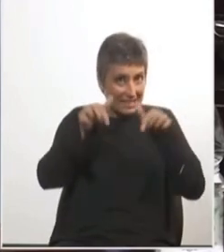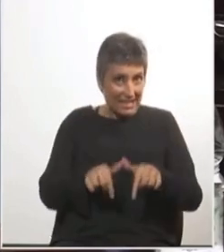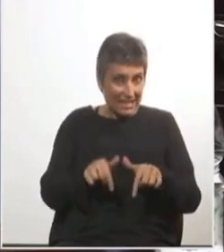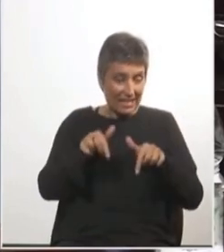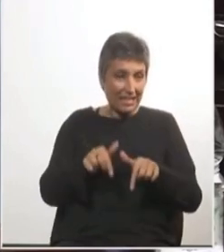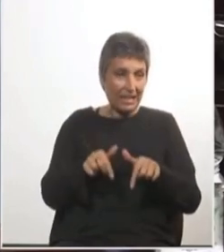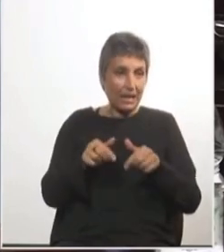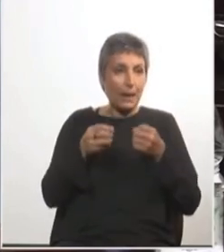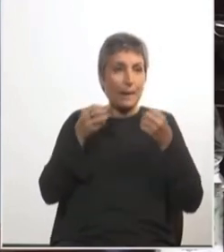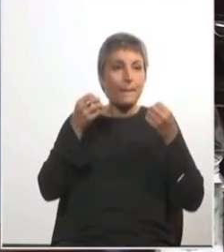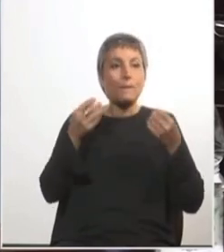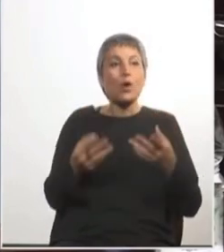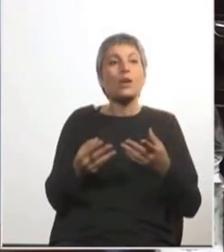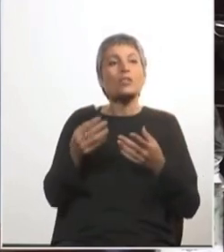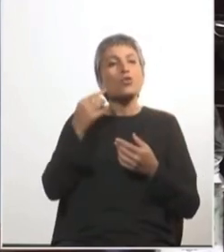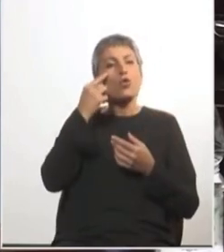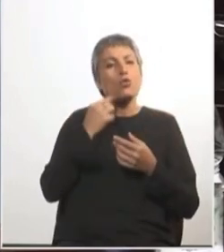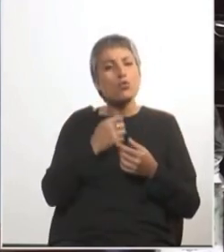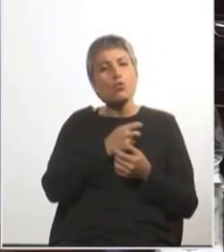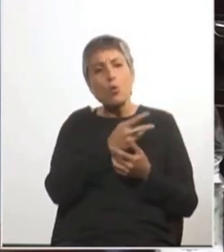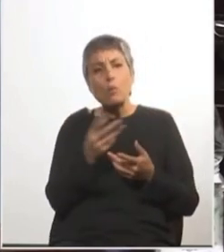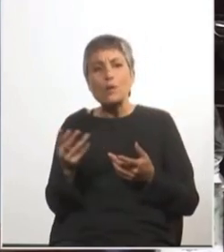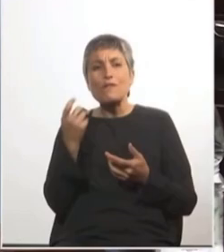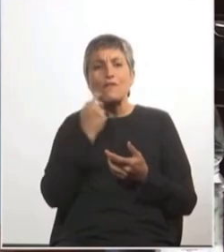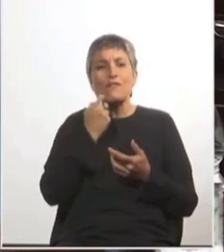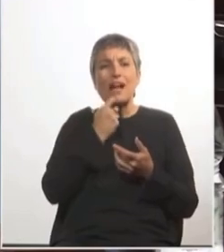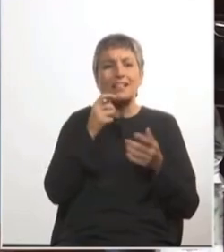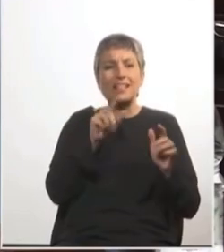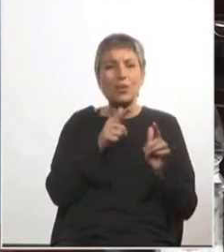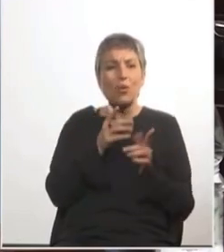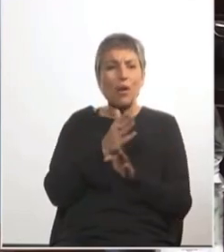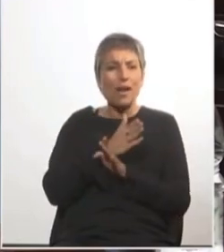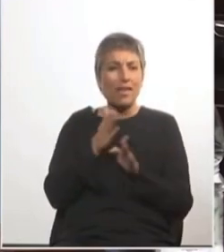sesión, porque son números que no están ni hechos.